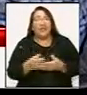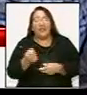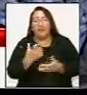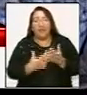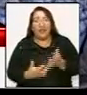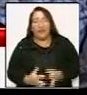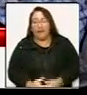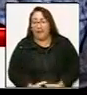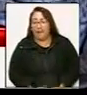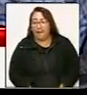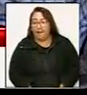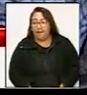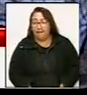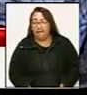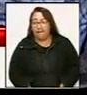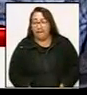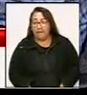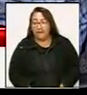juego. No lo voy a hacer.